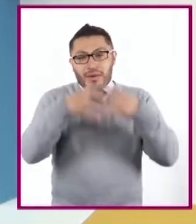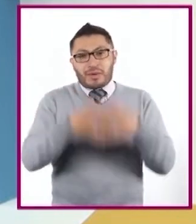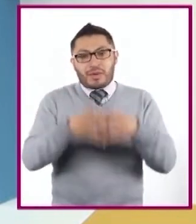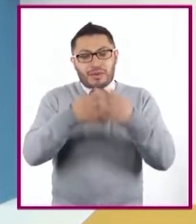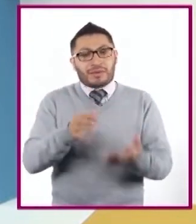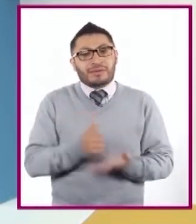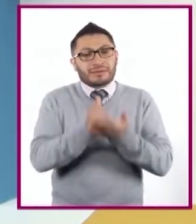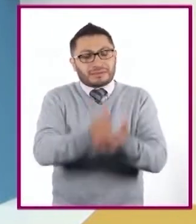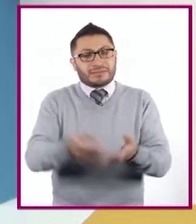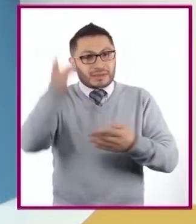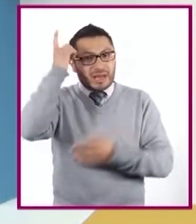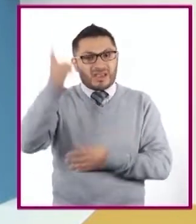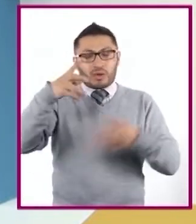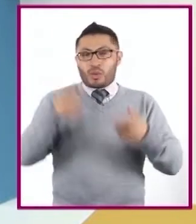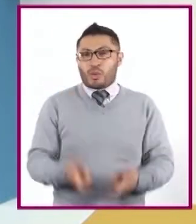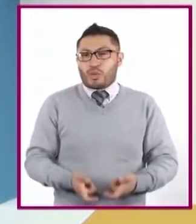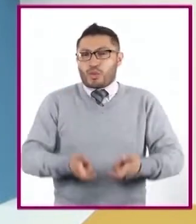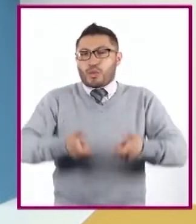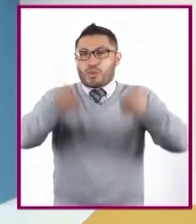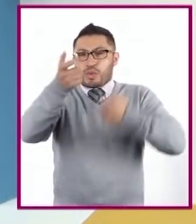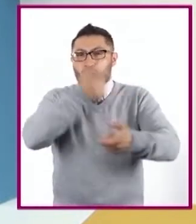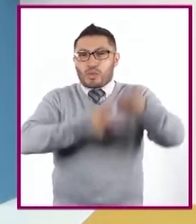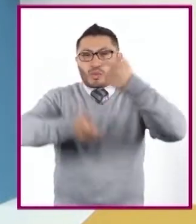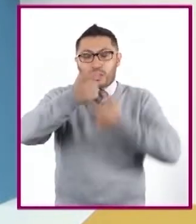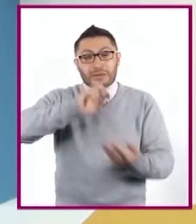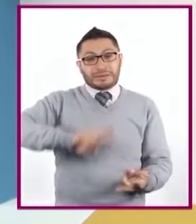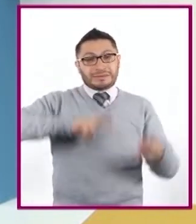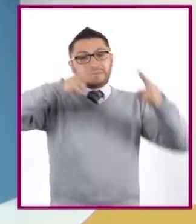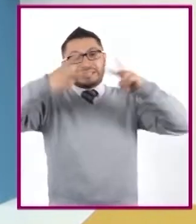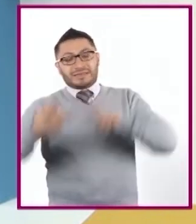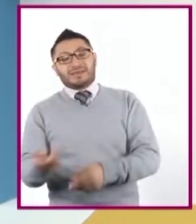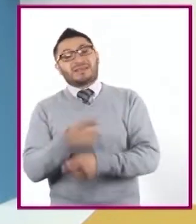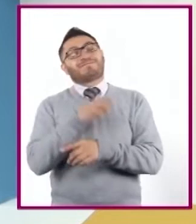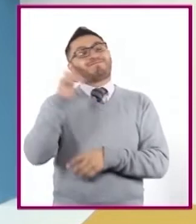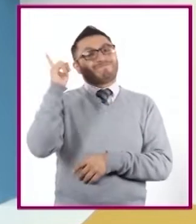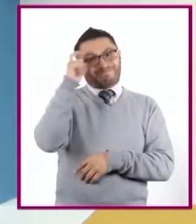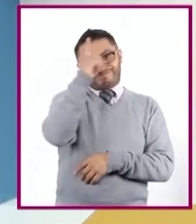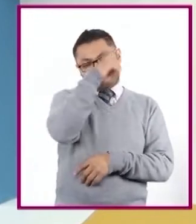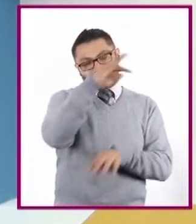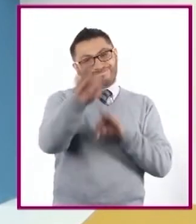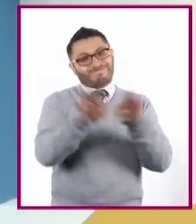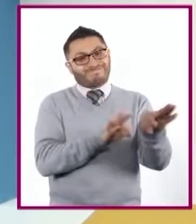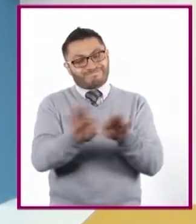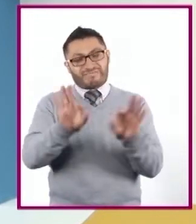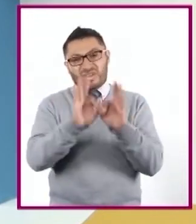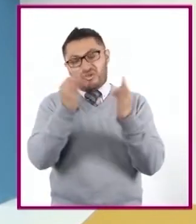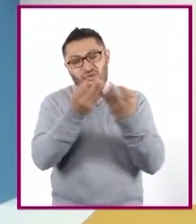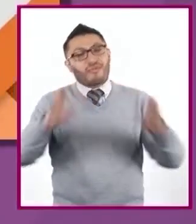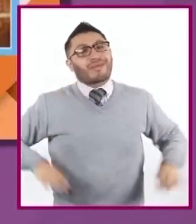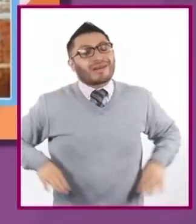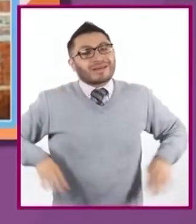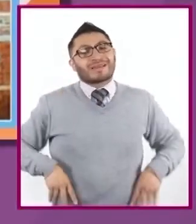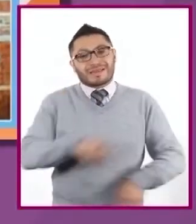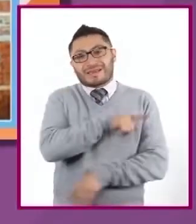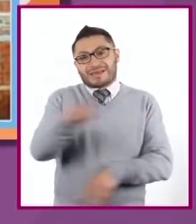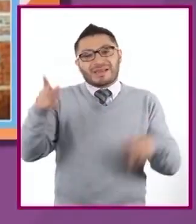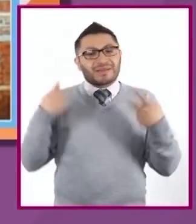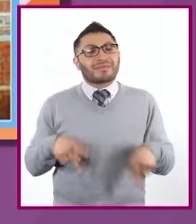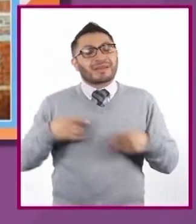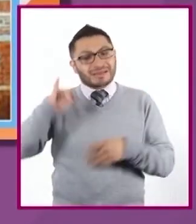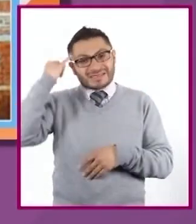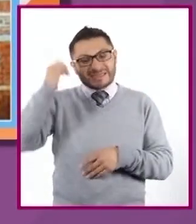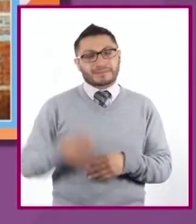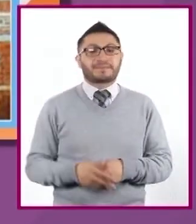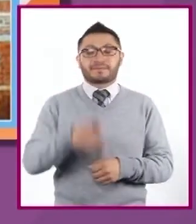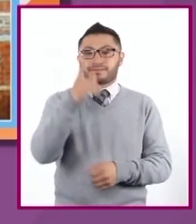dueños grandes ganancias, en contraste con las difíciles condiciones laborales de los trabajadores. Como primera